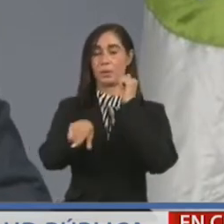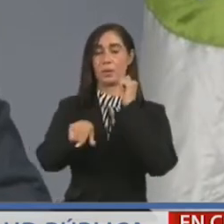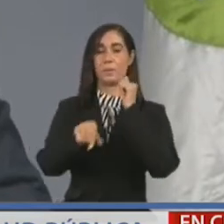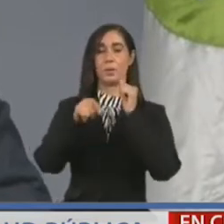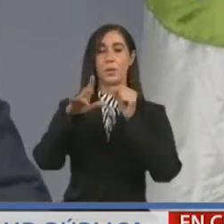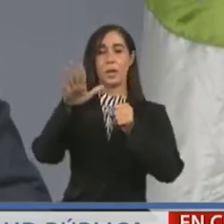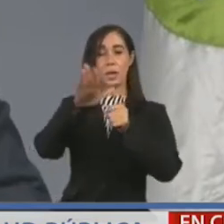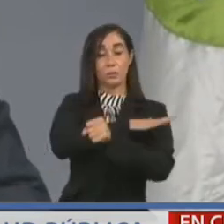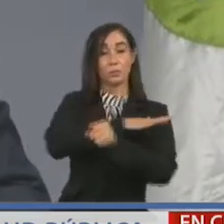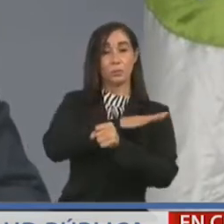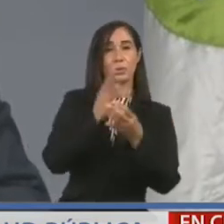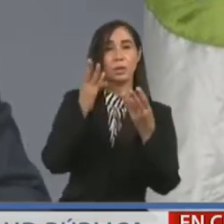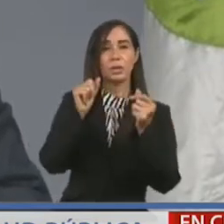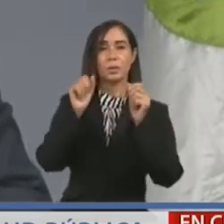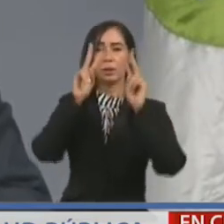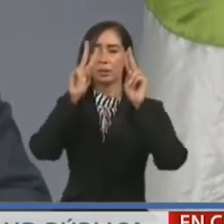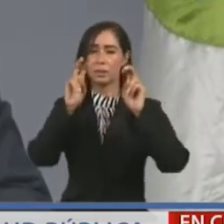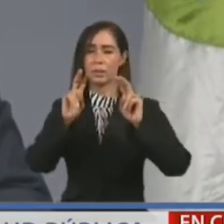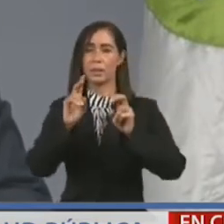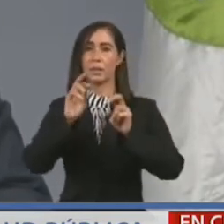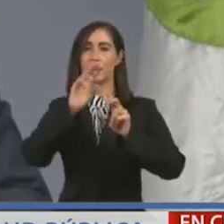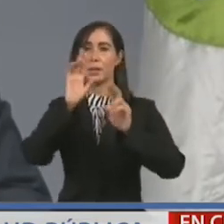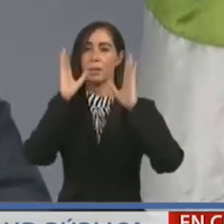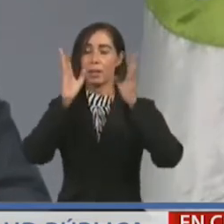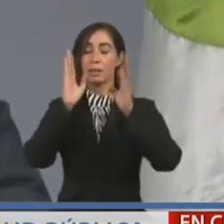total de asistencias médicas de